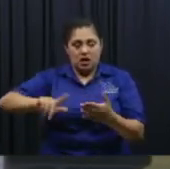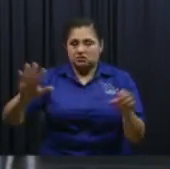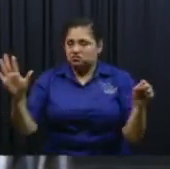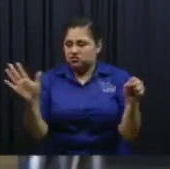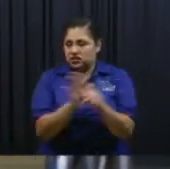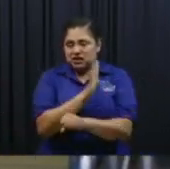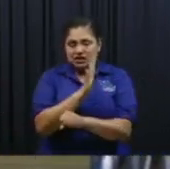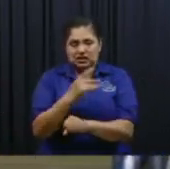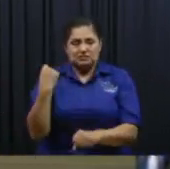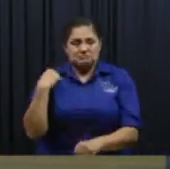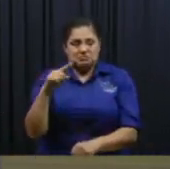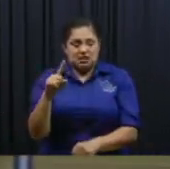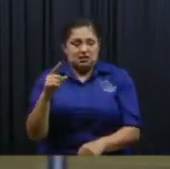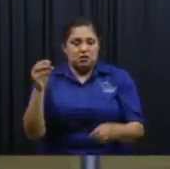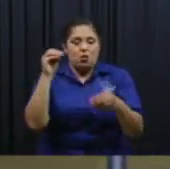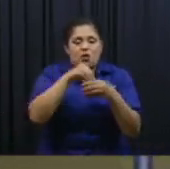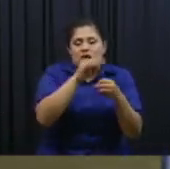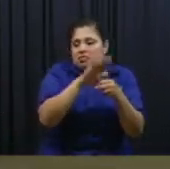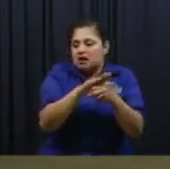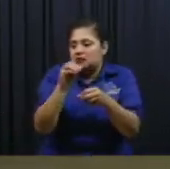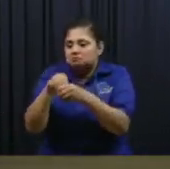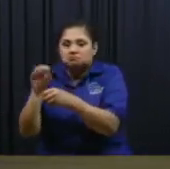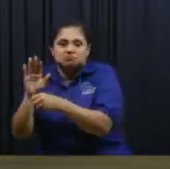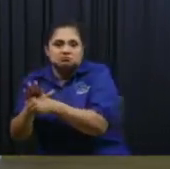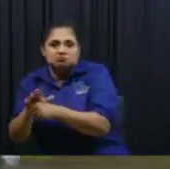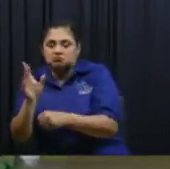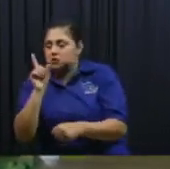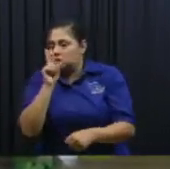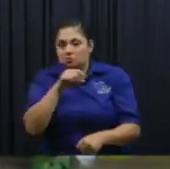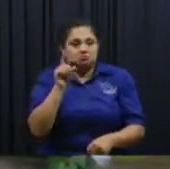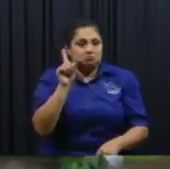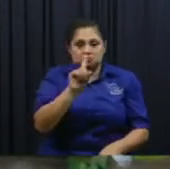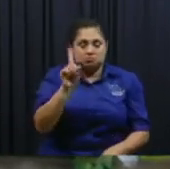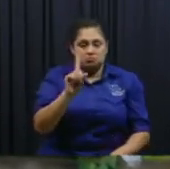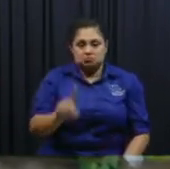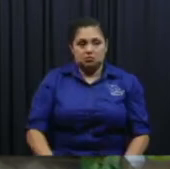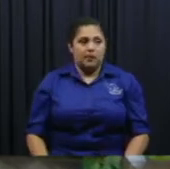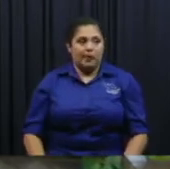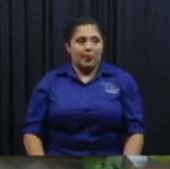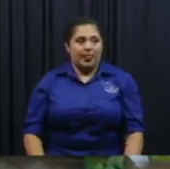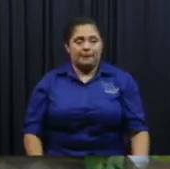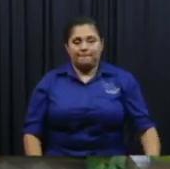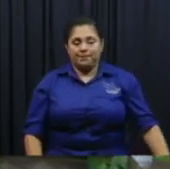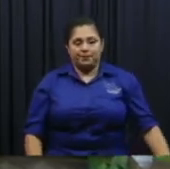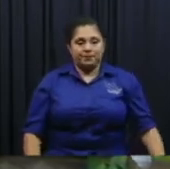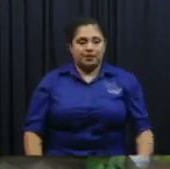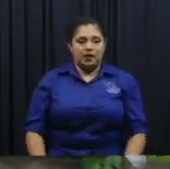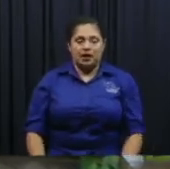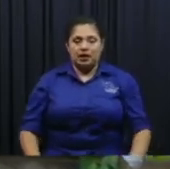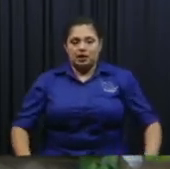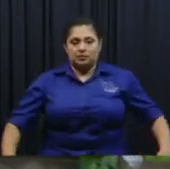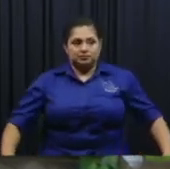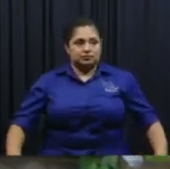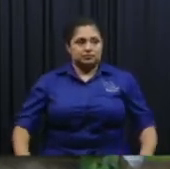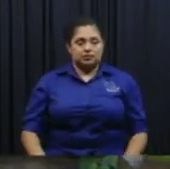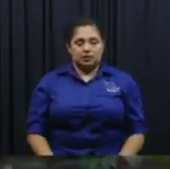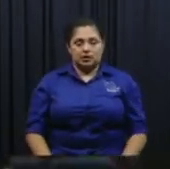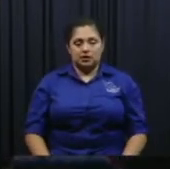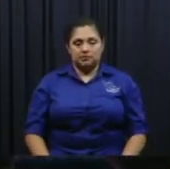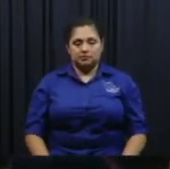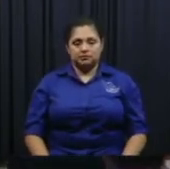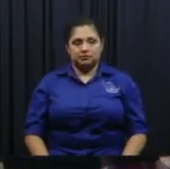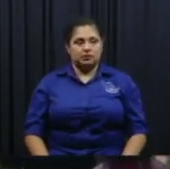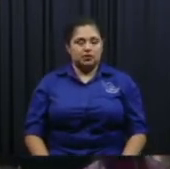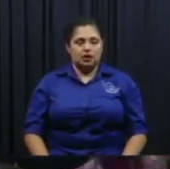ya sabemos que no va a haber un cuarto suficientemente grande para contener toda la bendición que dios quiere para tu vida